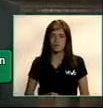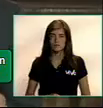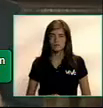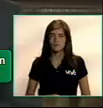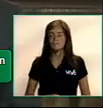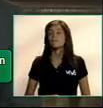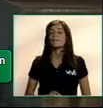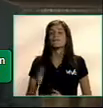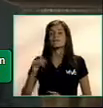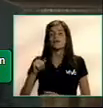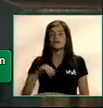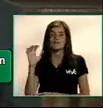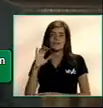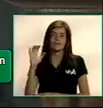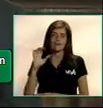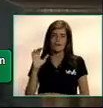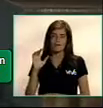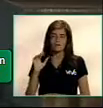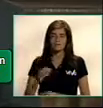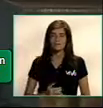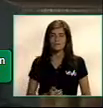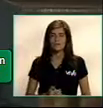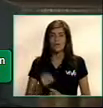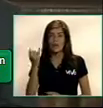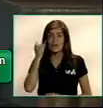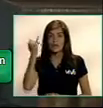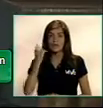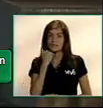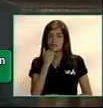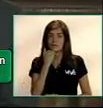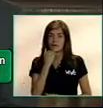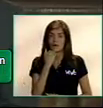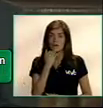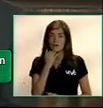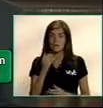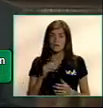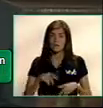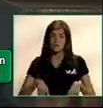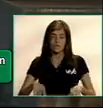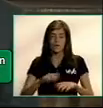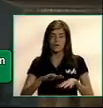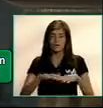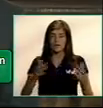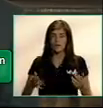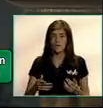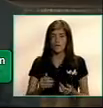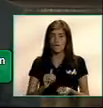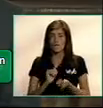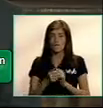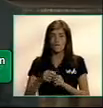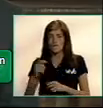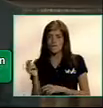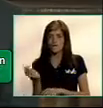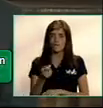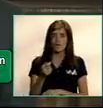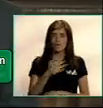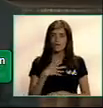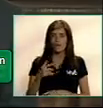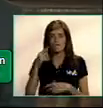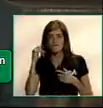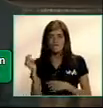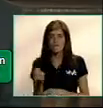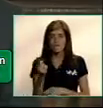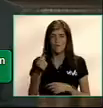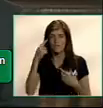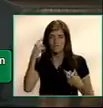Él venía a Caracas con la idea de estar cerca del estadio de béisbol, porque él quería ser beisbolista.